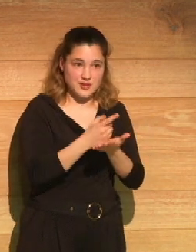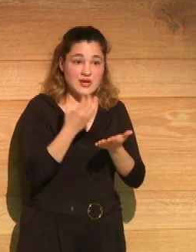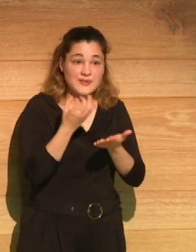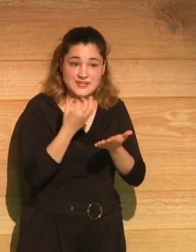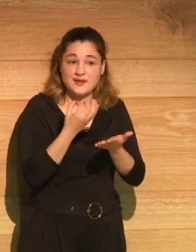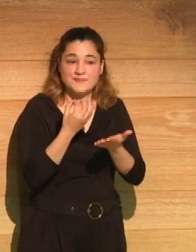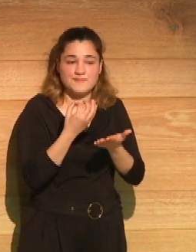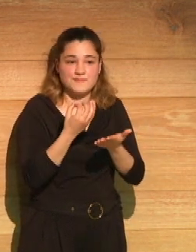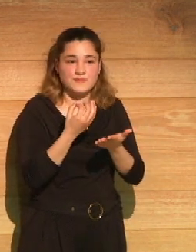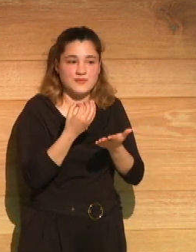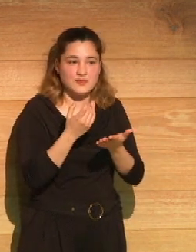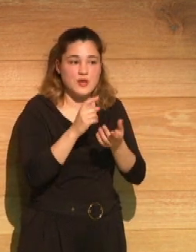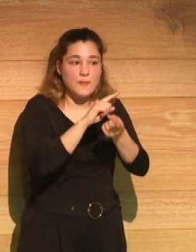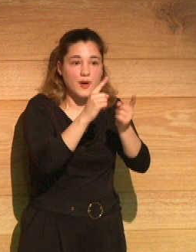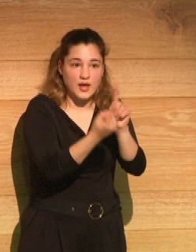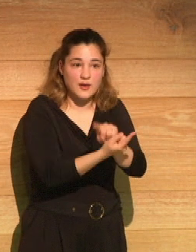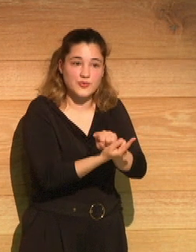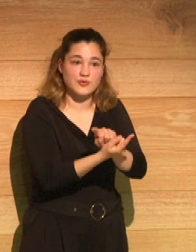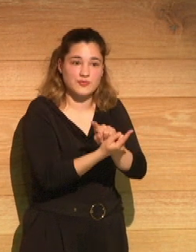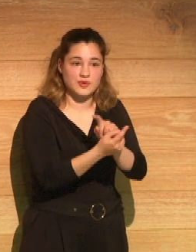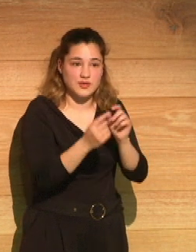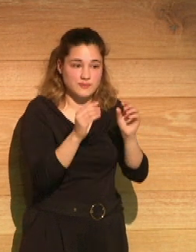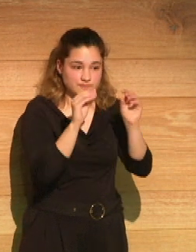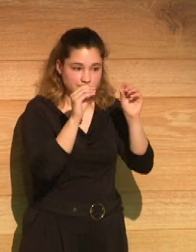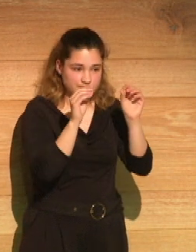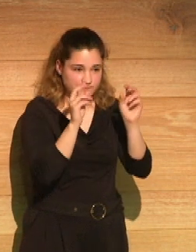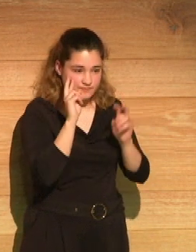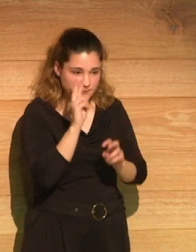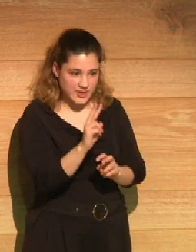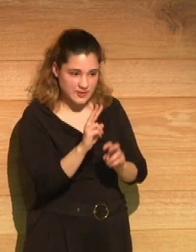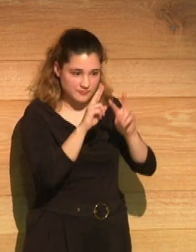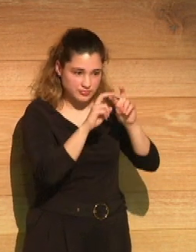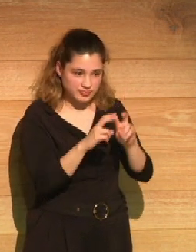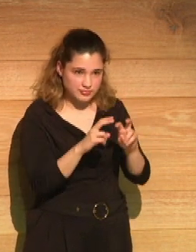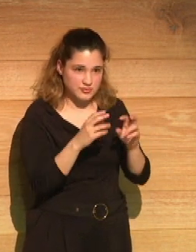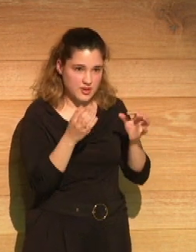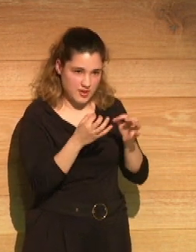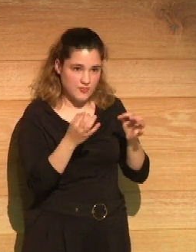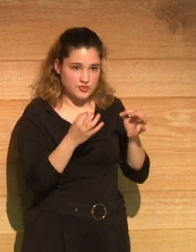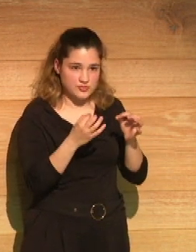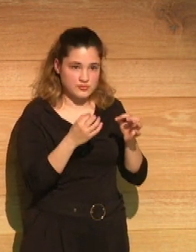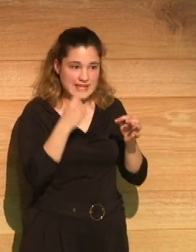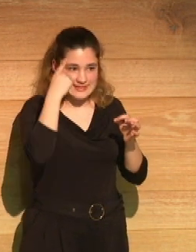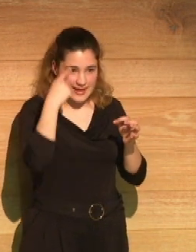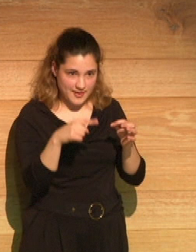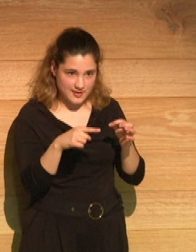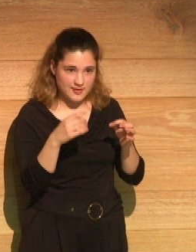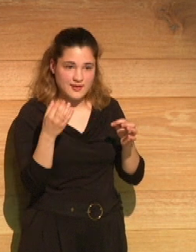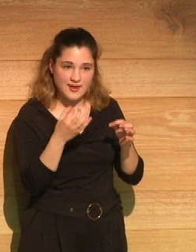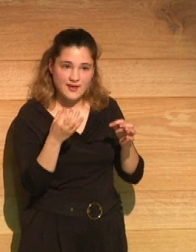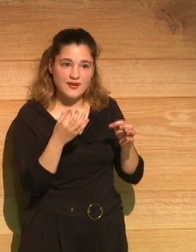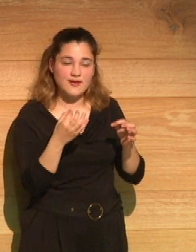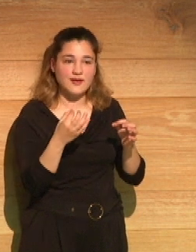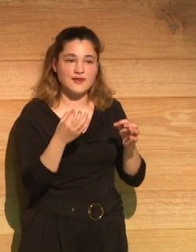que tenemos que evaluar y tenemos que estar conscientes del margen que puede existir entre